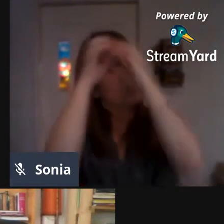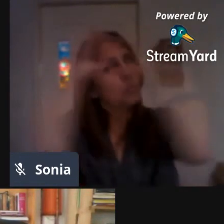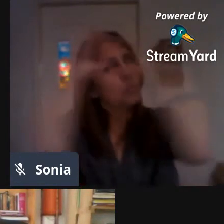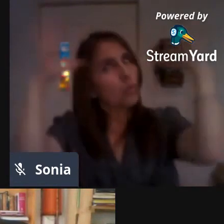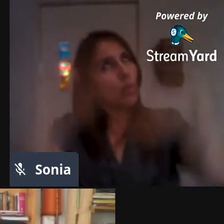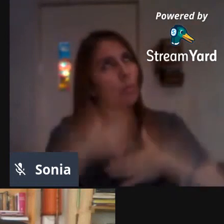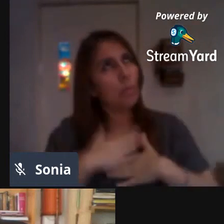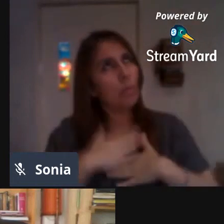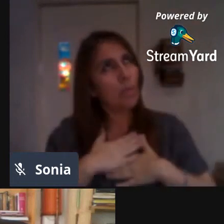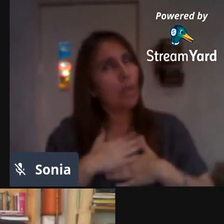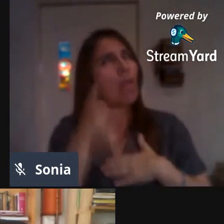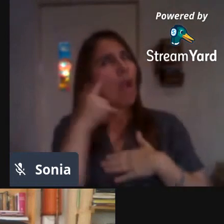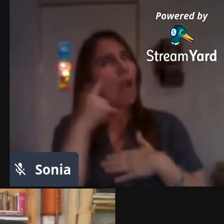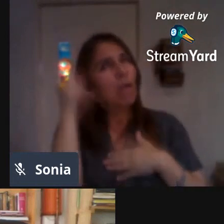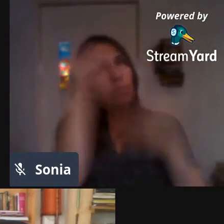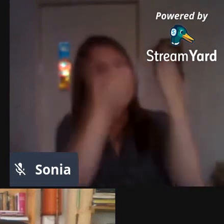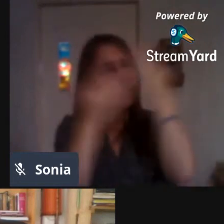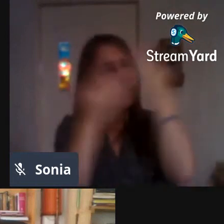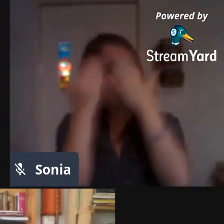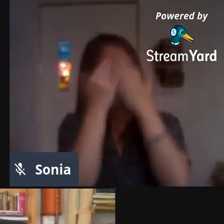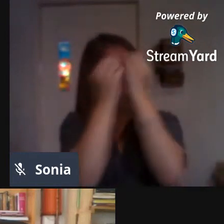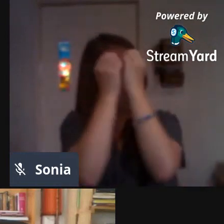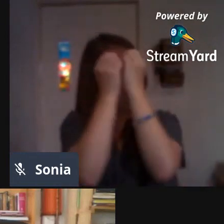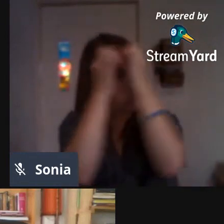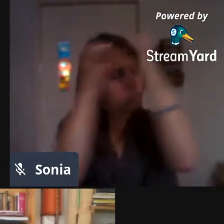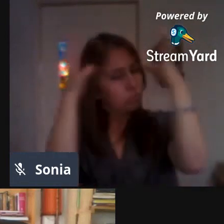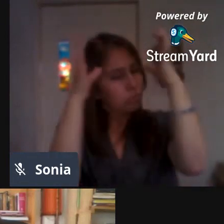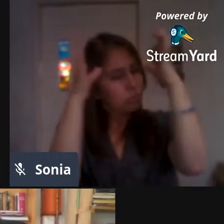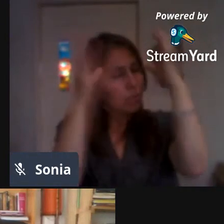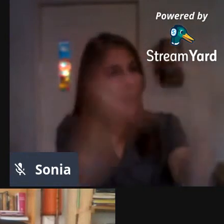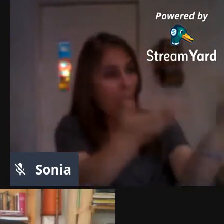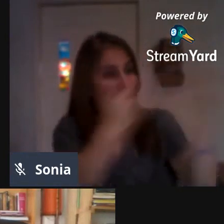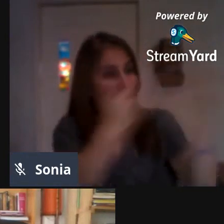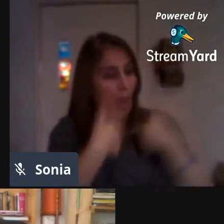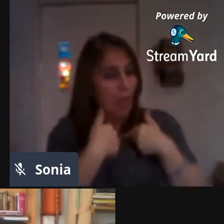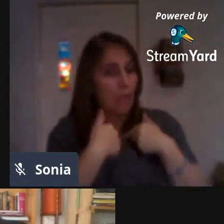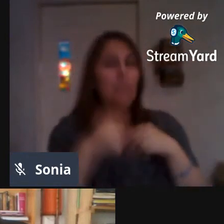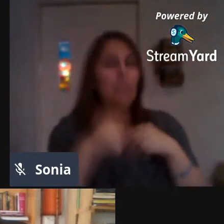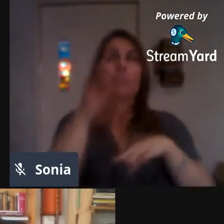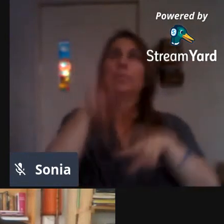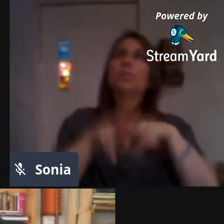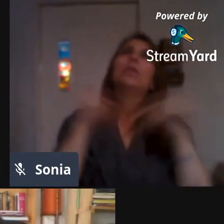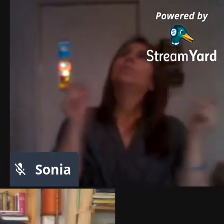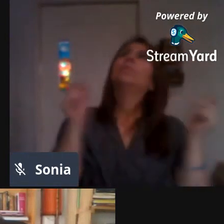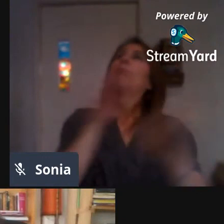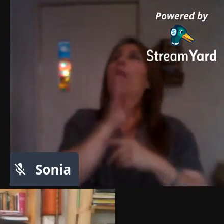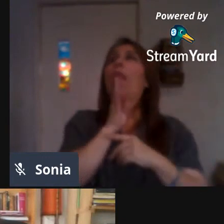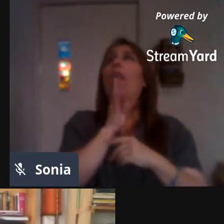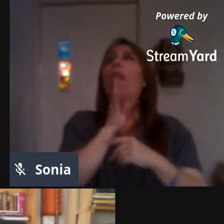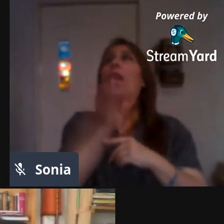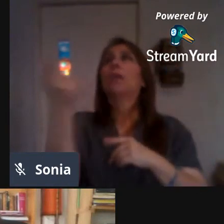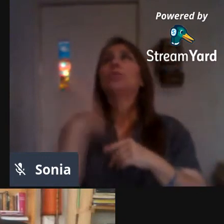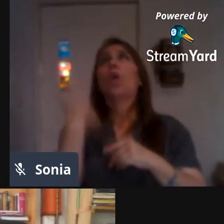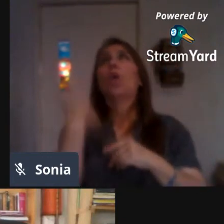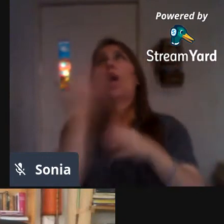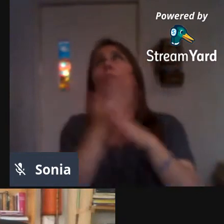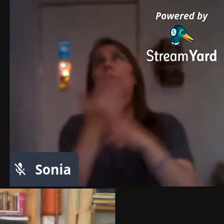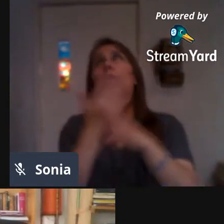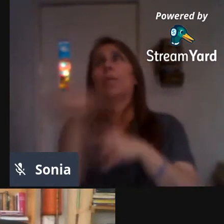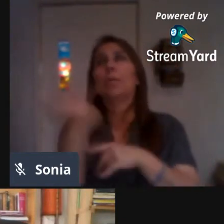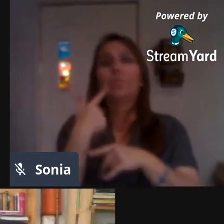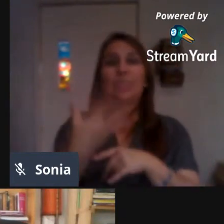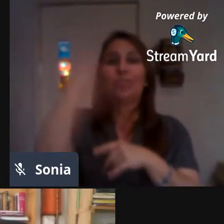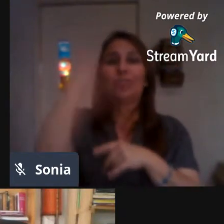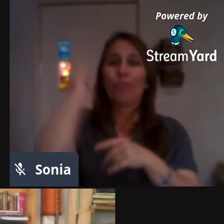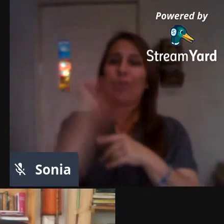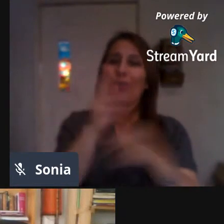que las alucinaciones de sus pacientes tenían mucho que ver con las raciones mitológicas de diferentes épocas históricas los arquetipos